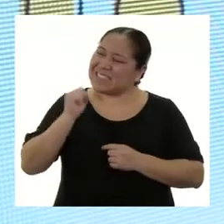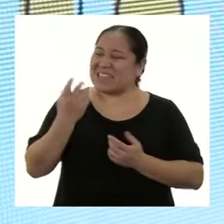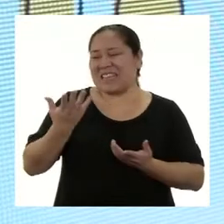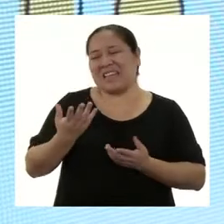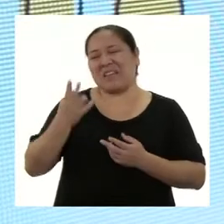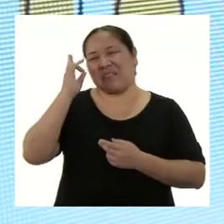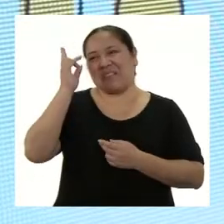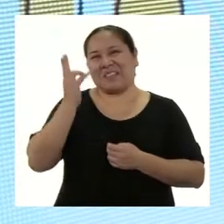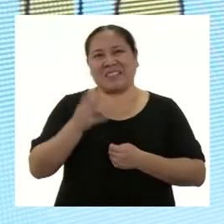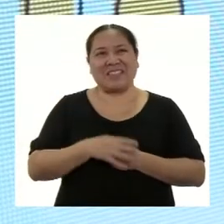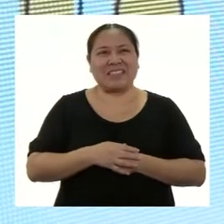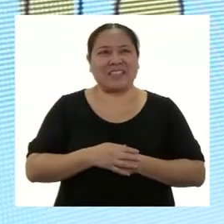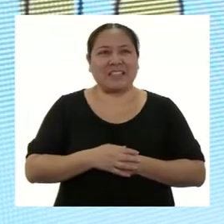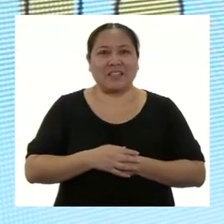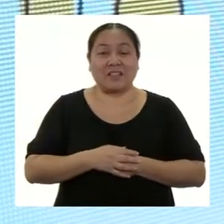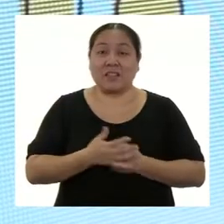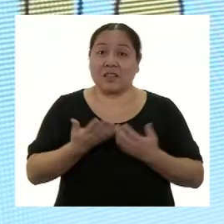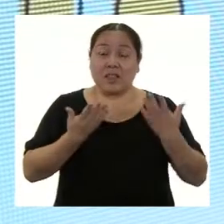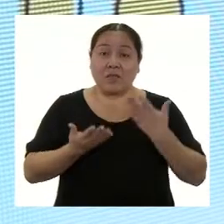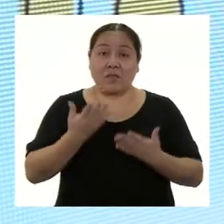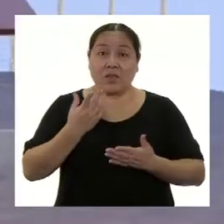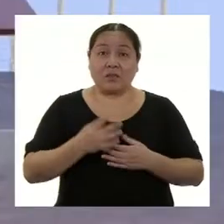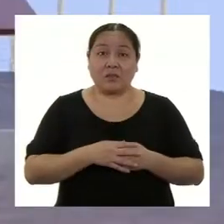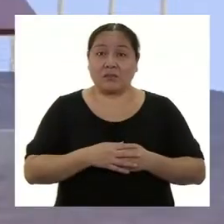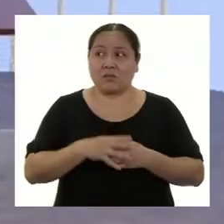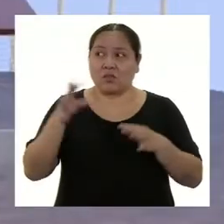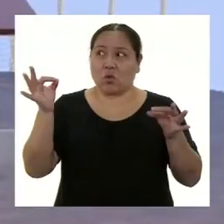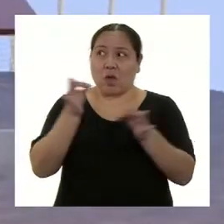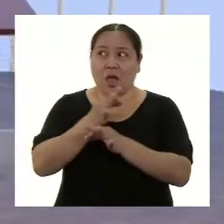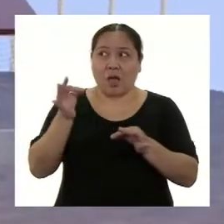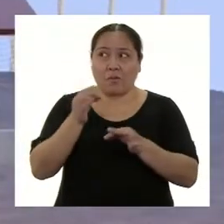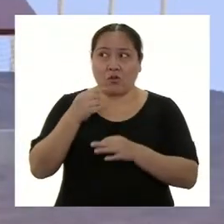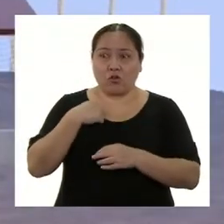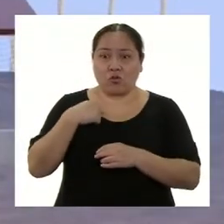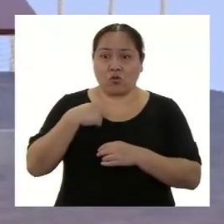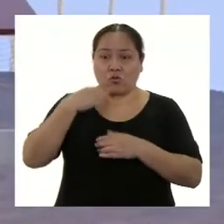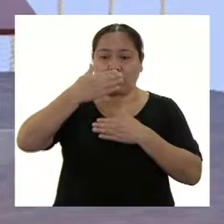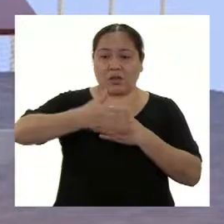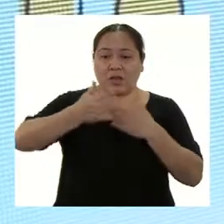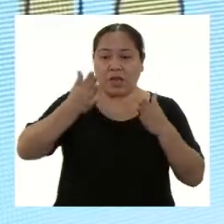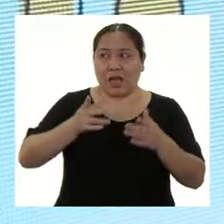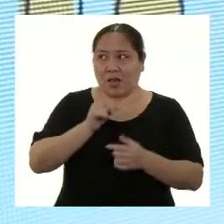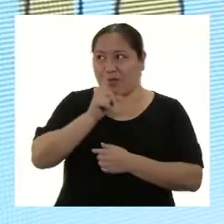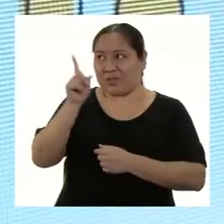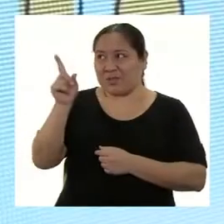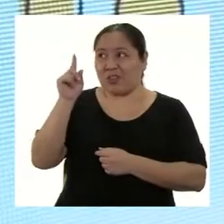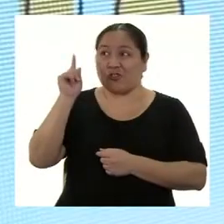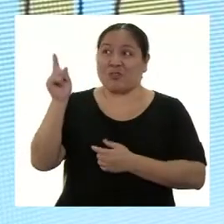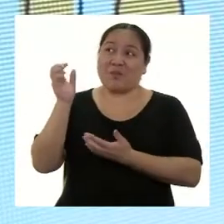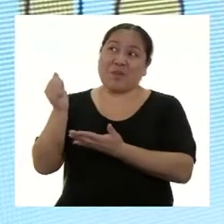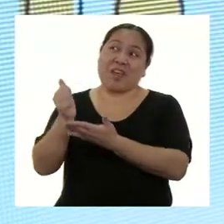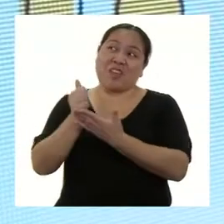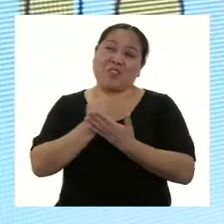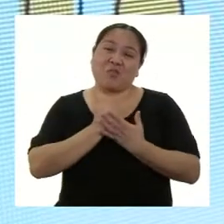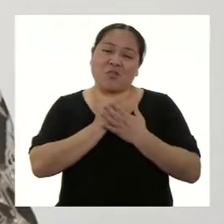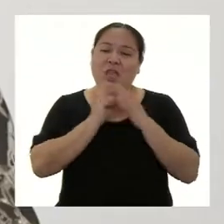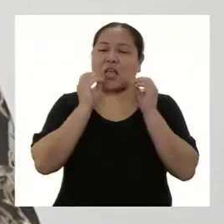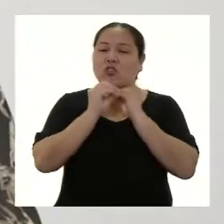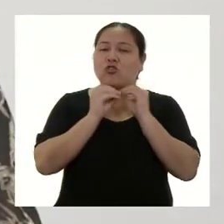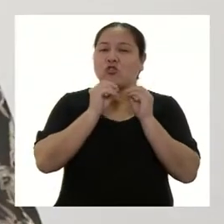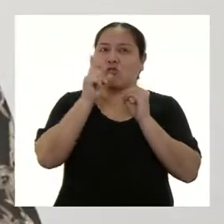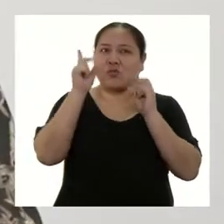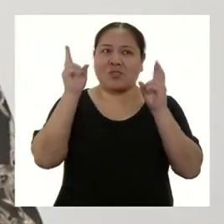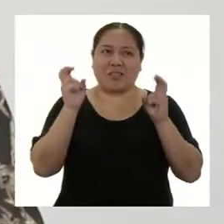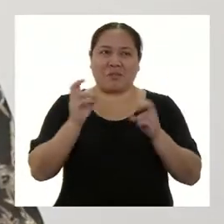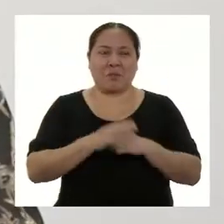sí, profesora. ¿Qué le parece si hacemos un trueque? Yo hago una caja de madera para usted y usted me ayuda a resolver un temita.